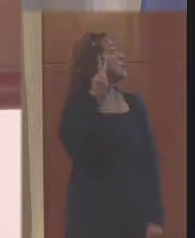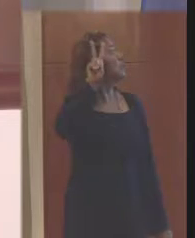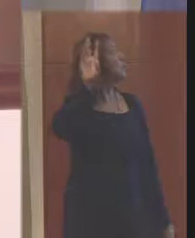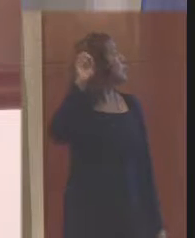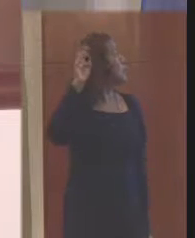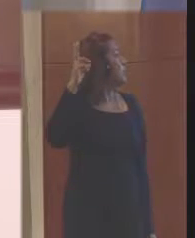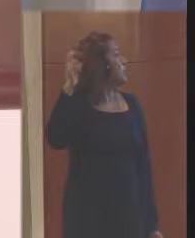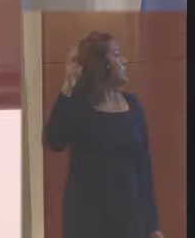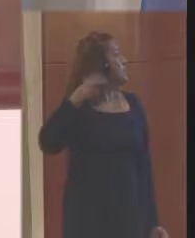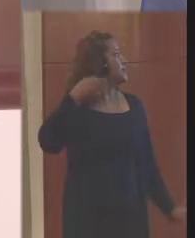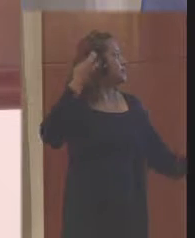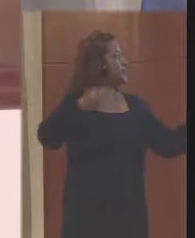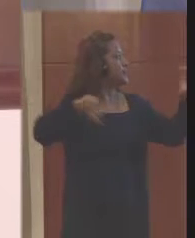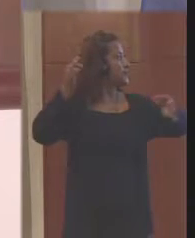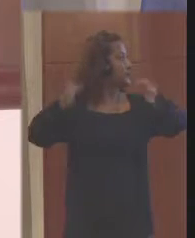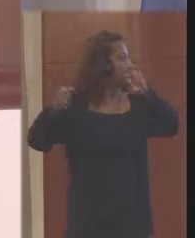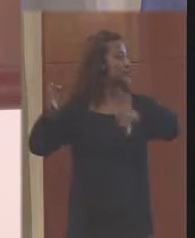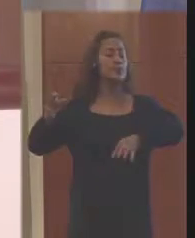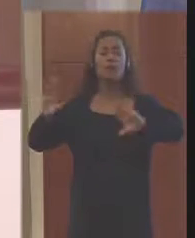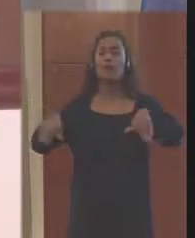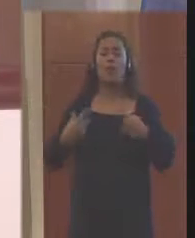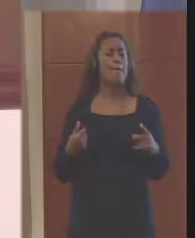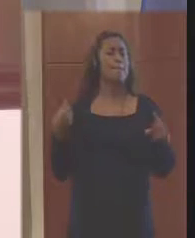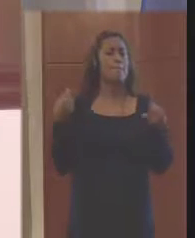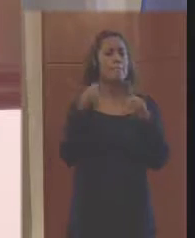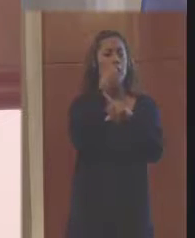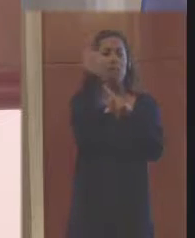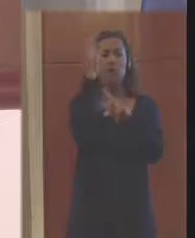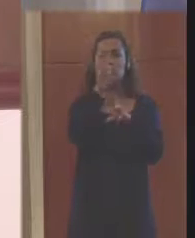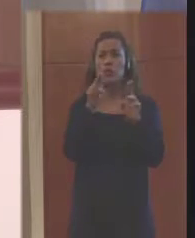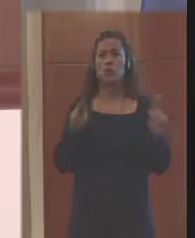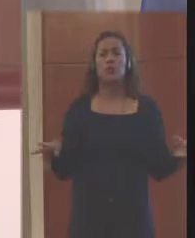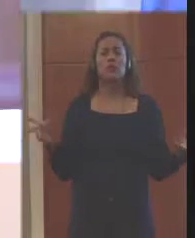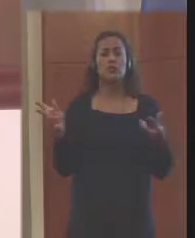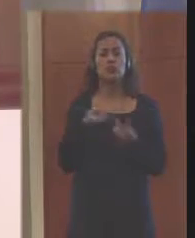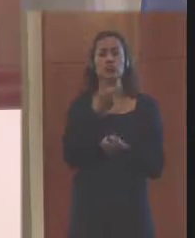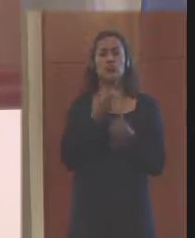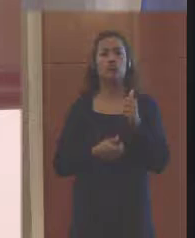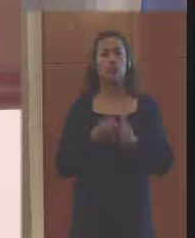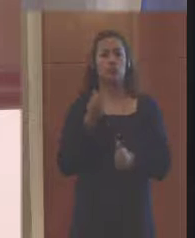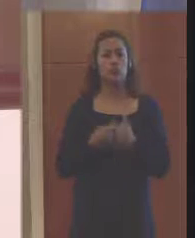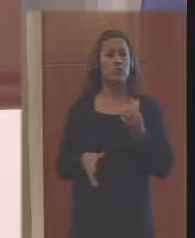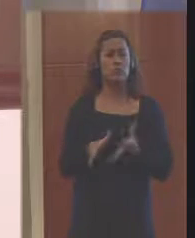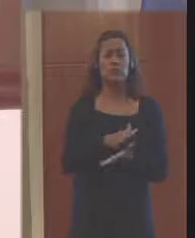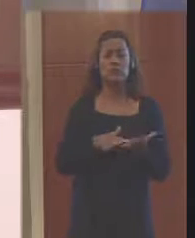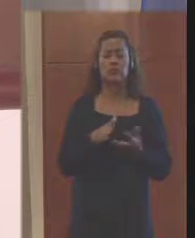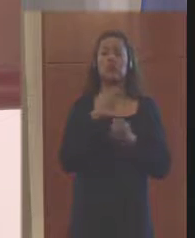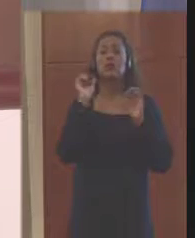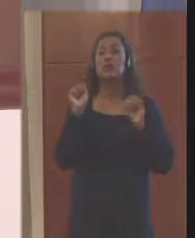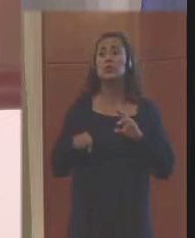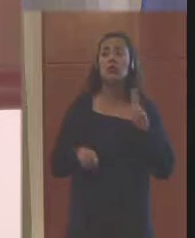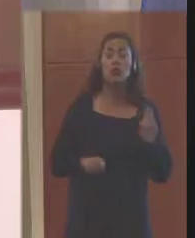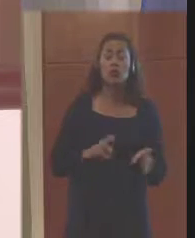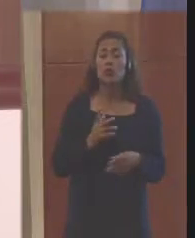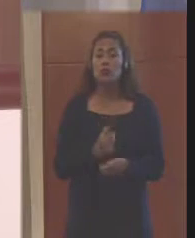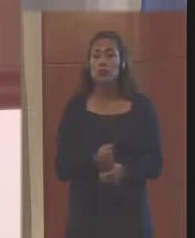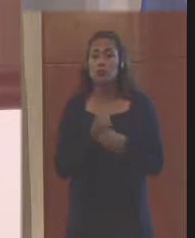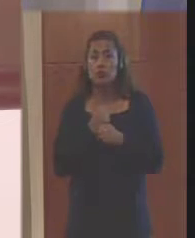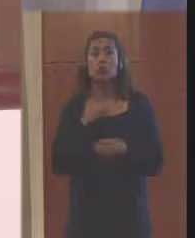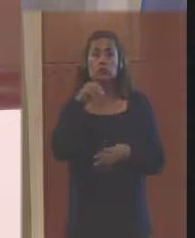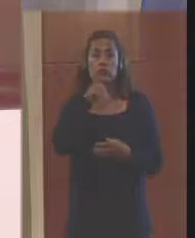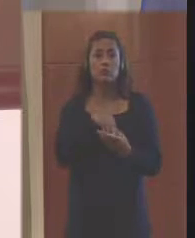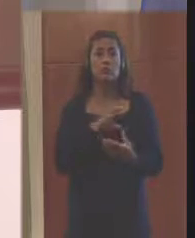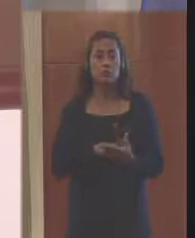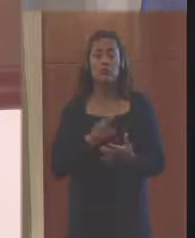el impacto cumulativo de los desastres en la economía de países o regiones que cuentan o no con seguros